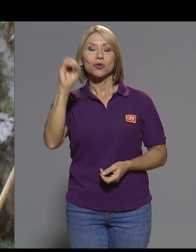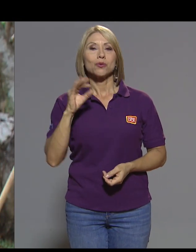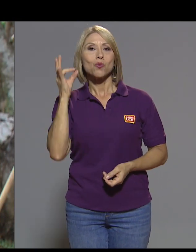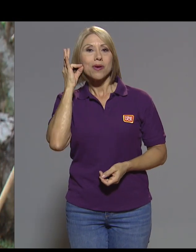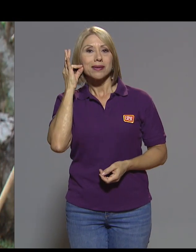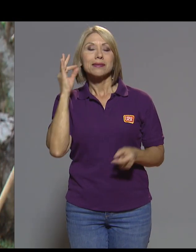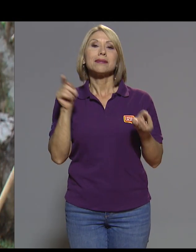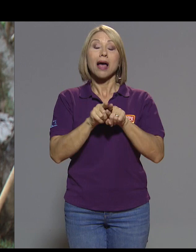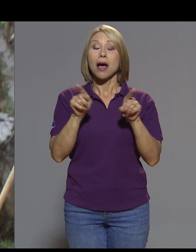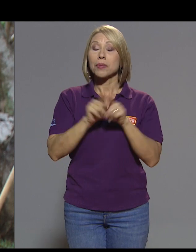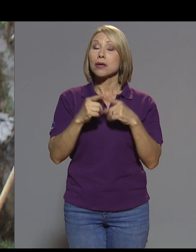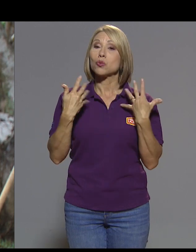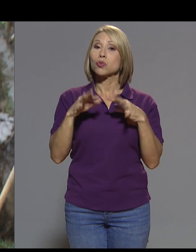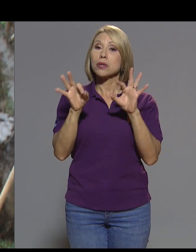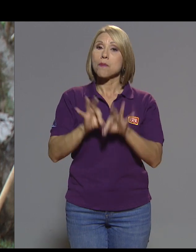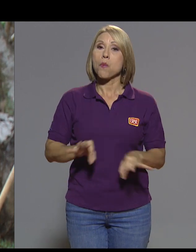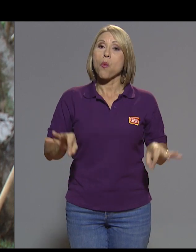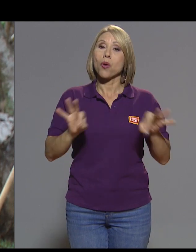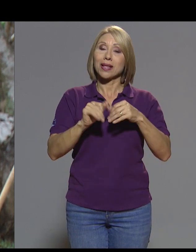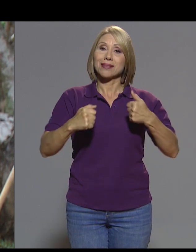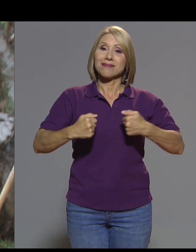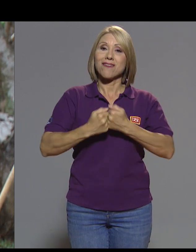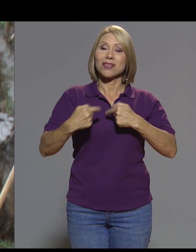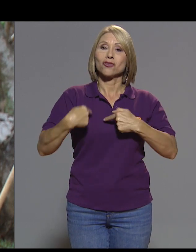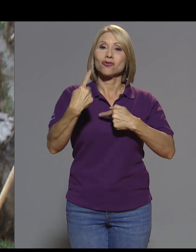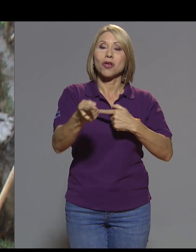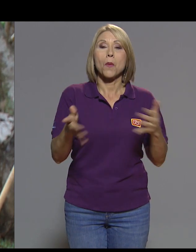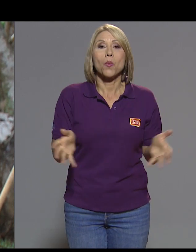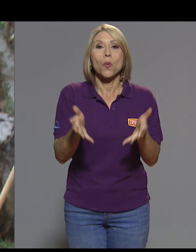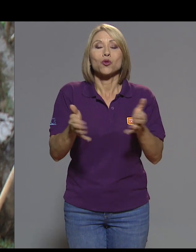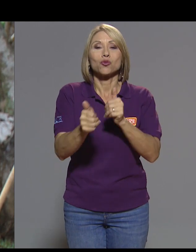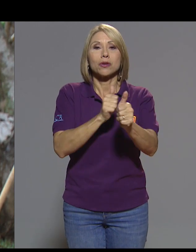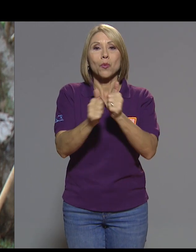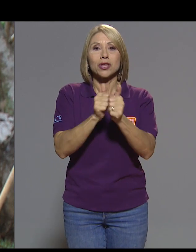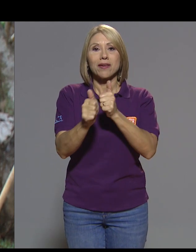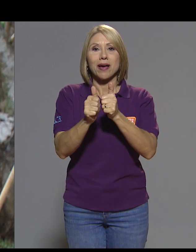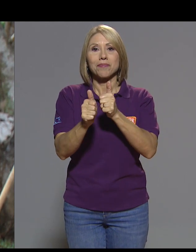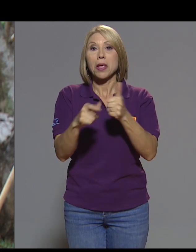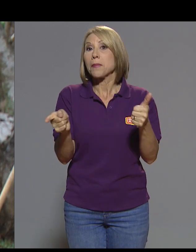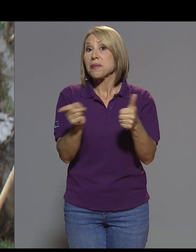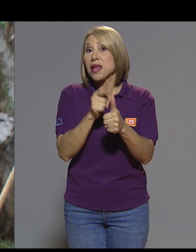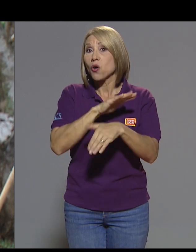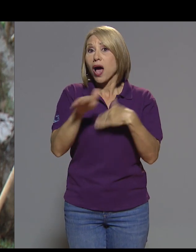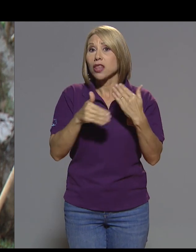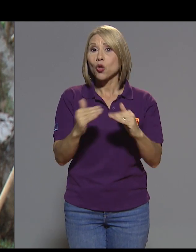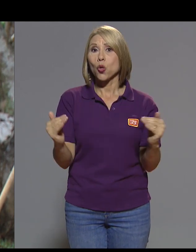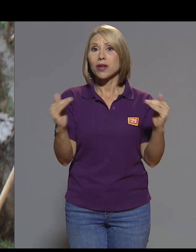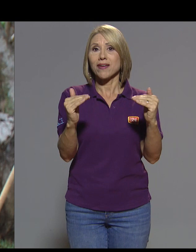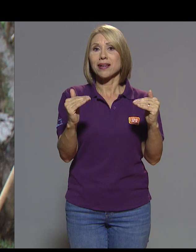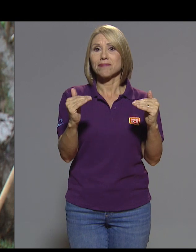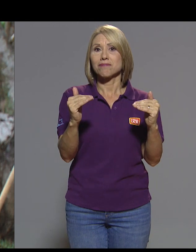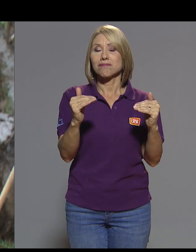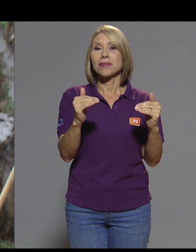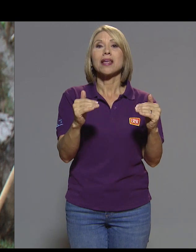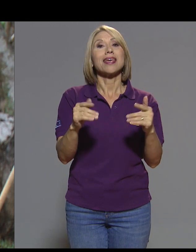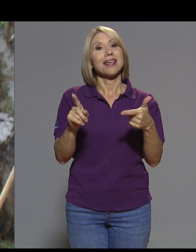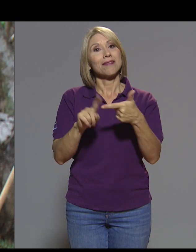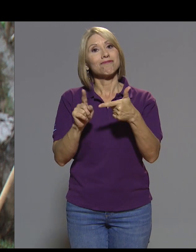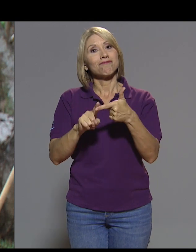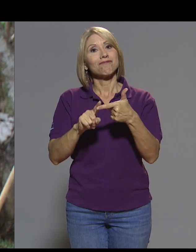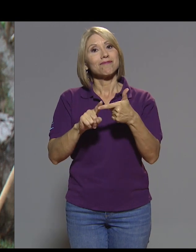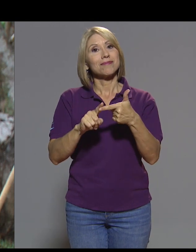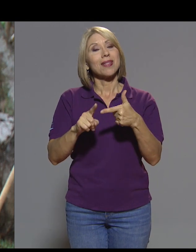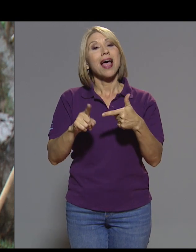15 por ciento mujeres también tenemos unos retos muy importantes en lo que la promoción deportiva primero a todo nivel y segundo